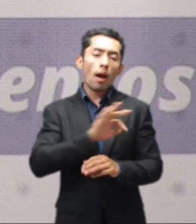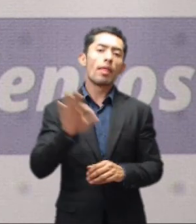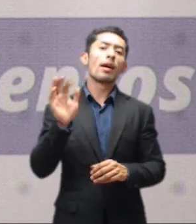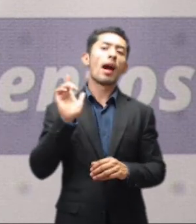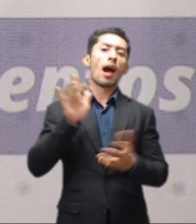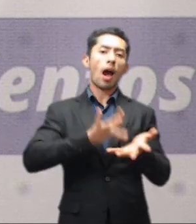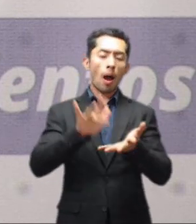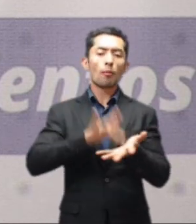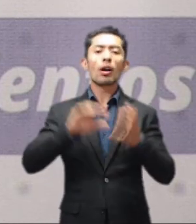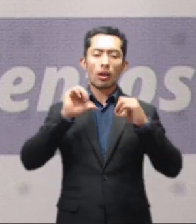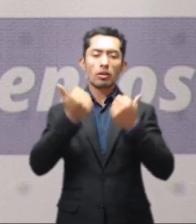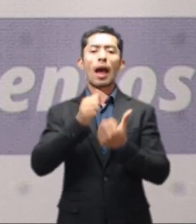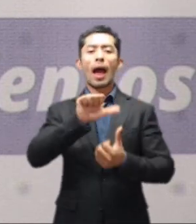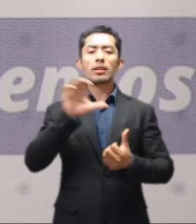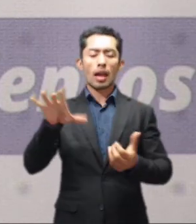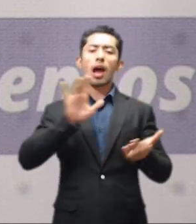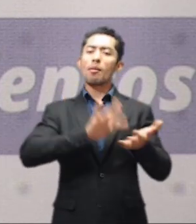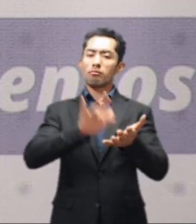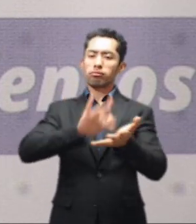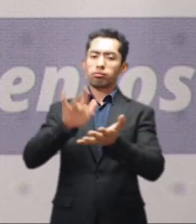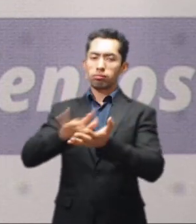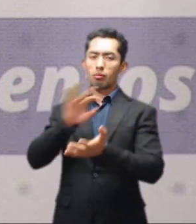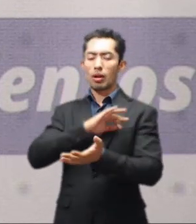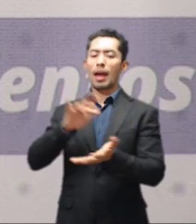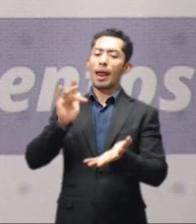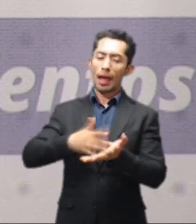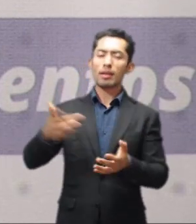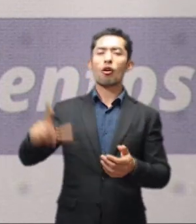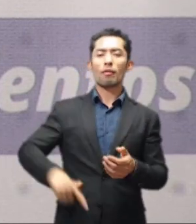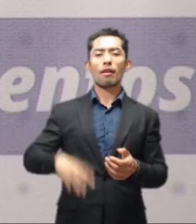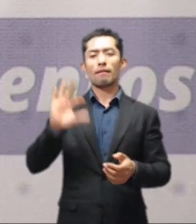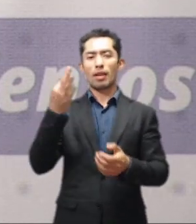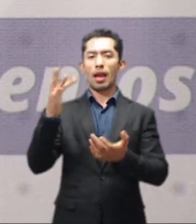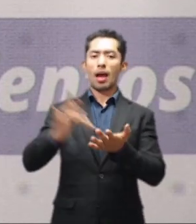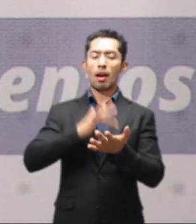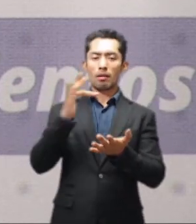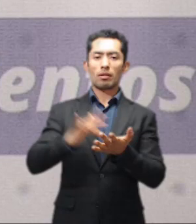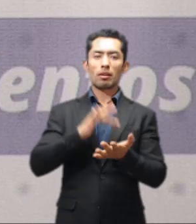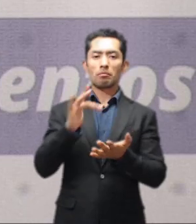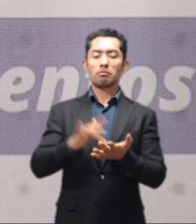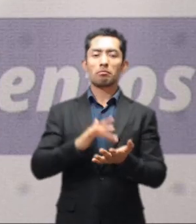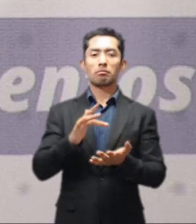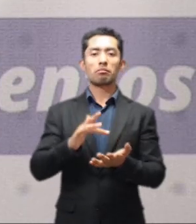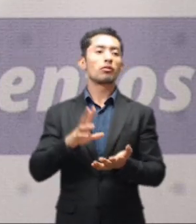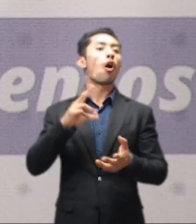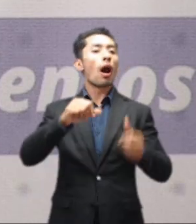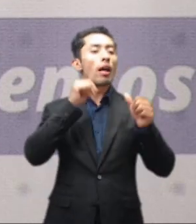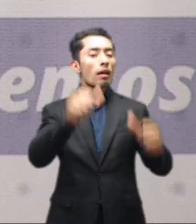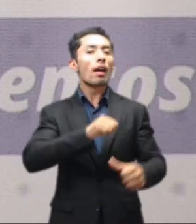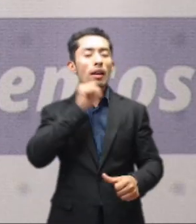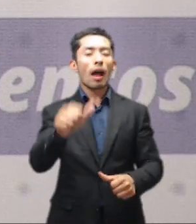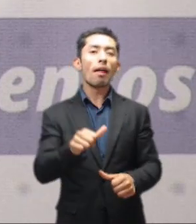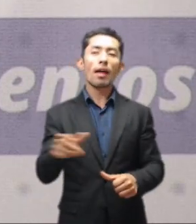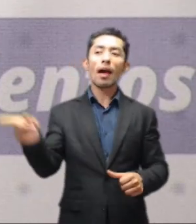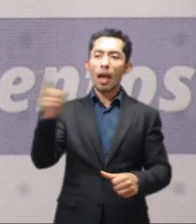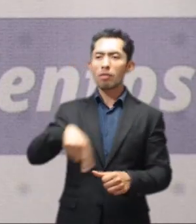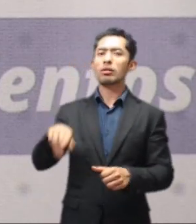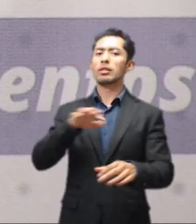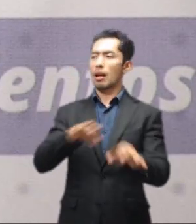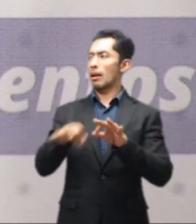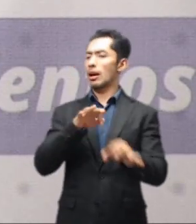apoyar organizaciones civiles las cuales gracias al Gobierno Federal han quedado fuera y han ellos hecho un